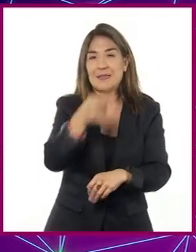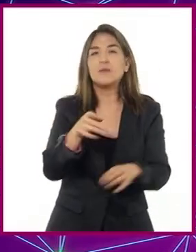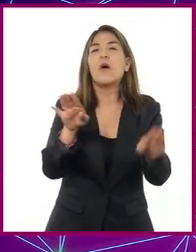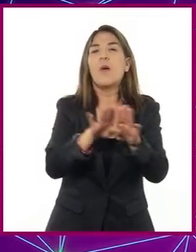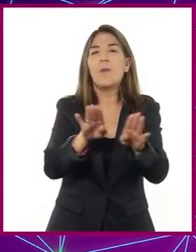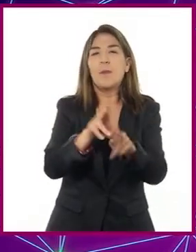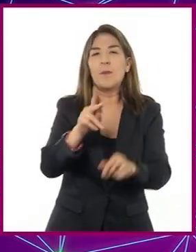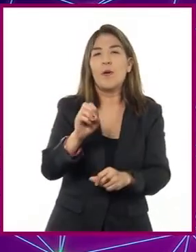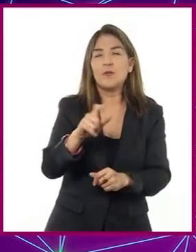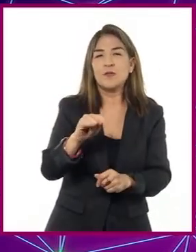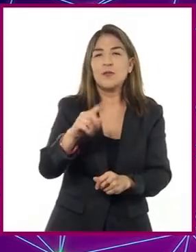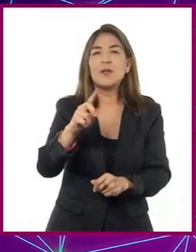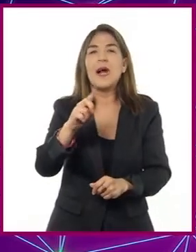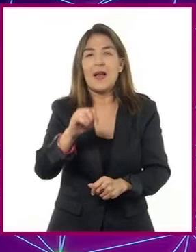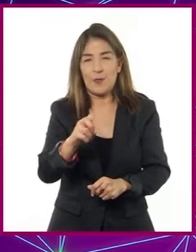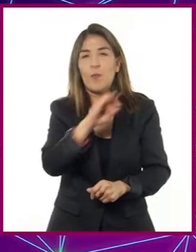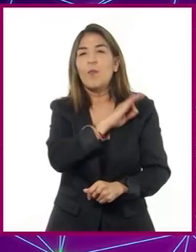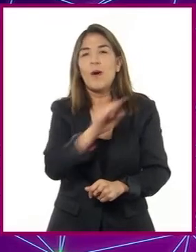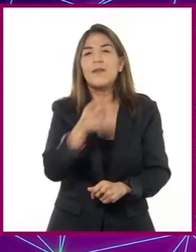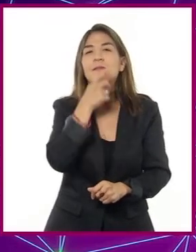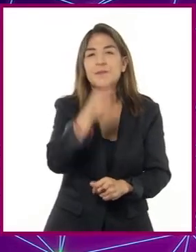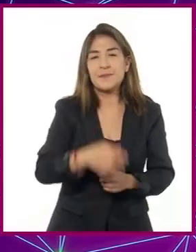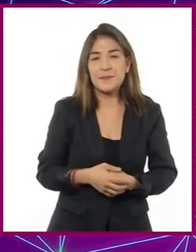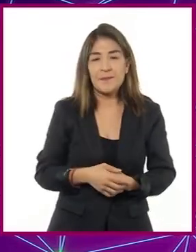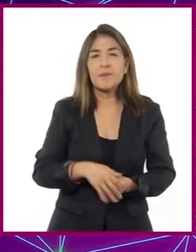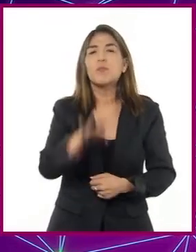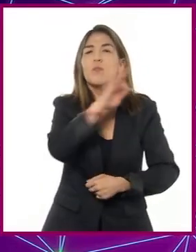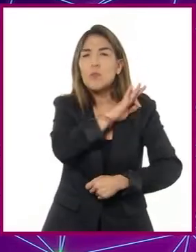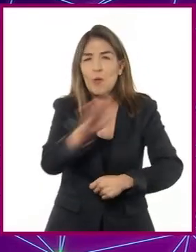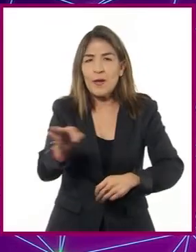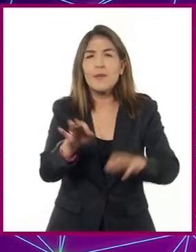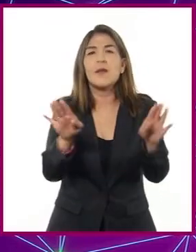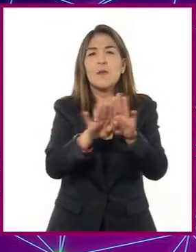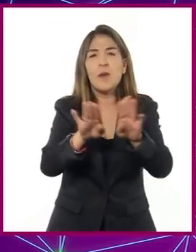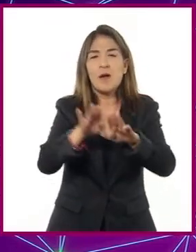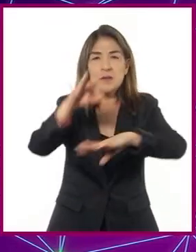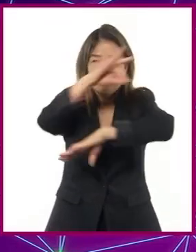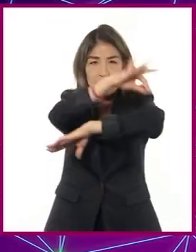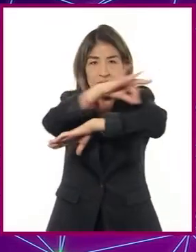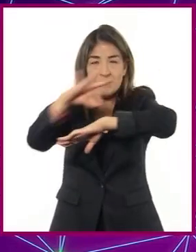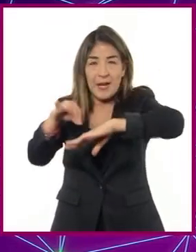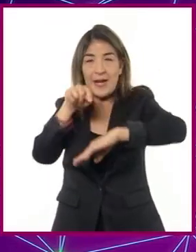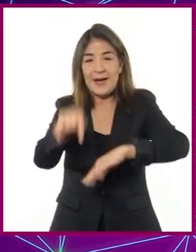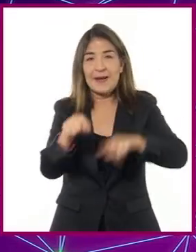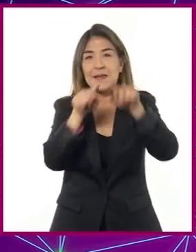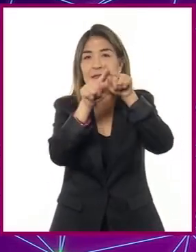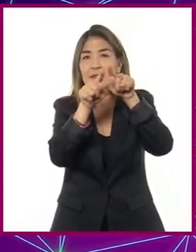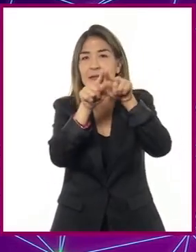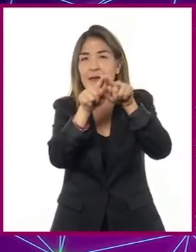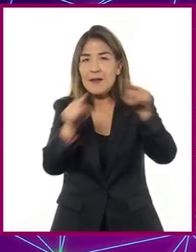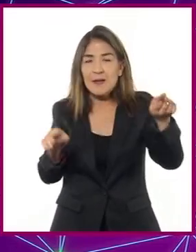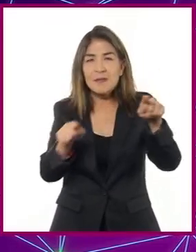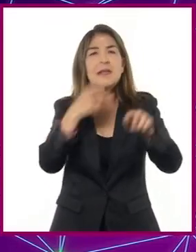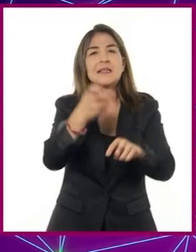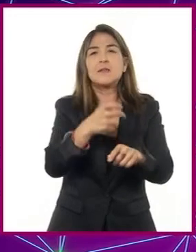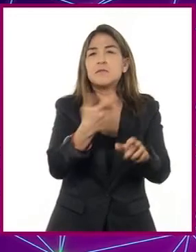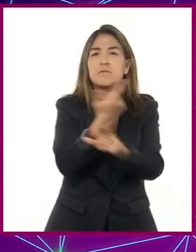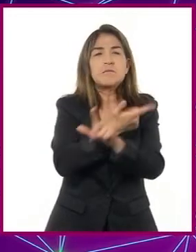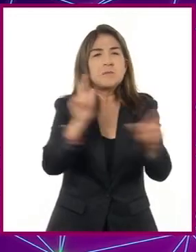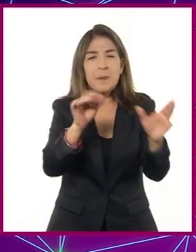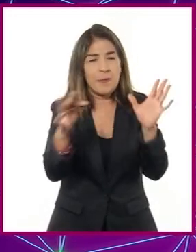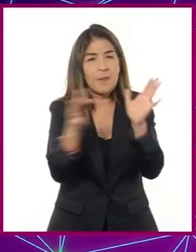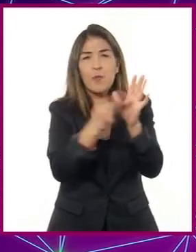permite. Escuchen, es posible trazar una línea recta desde cualquier